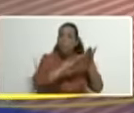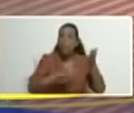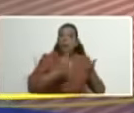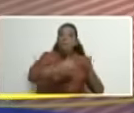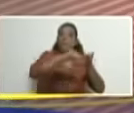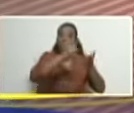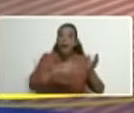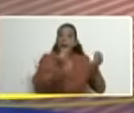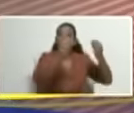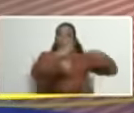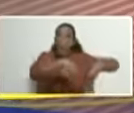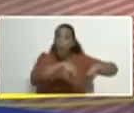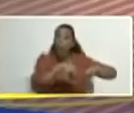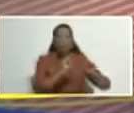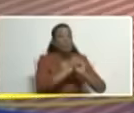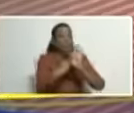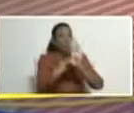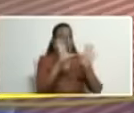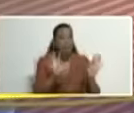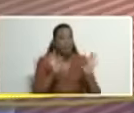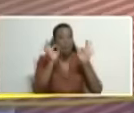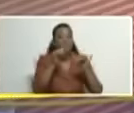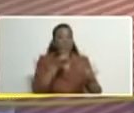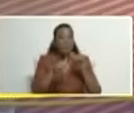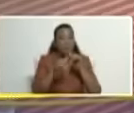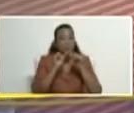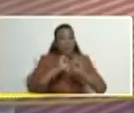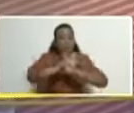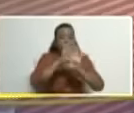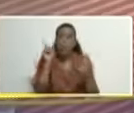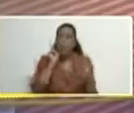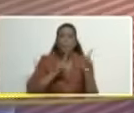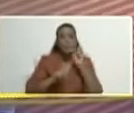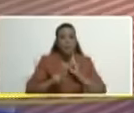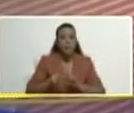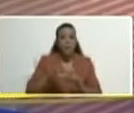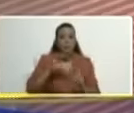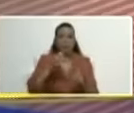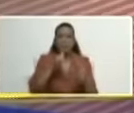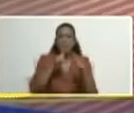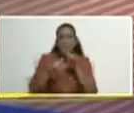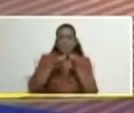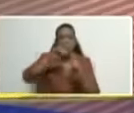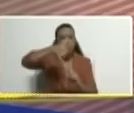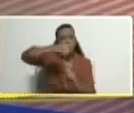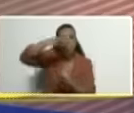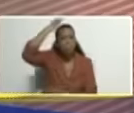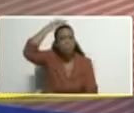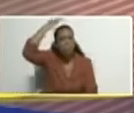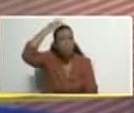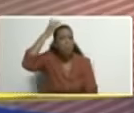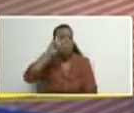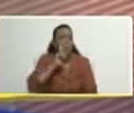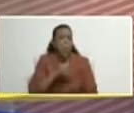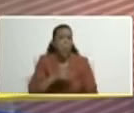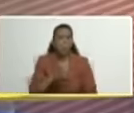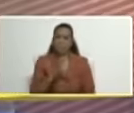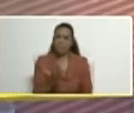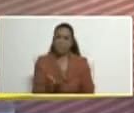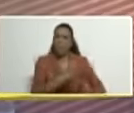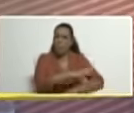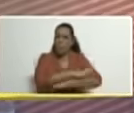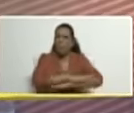firmado. Transparencia absoluta, dada la manipulación vulgar, infantil,